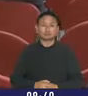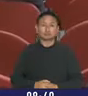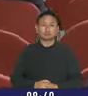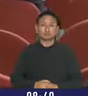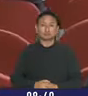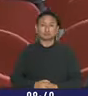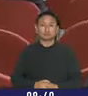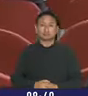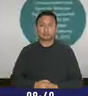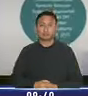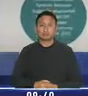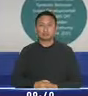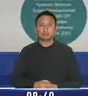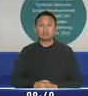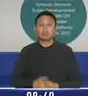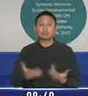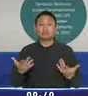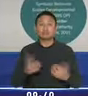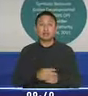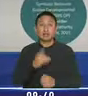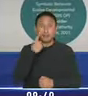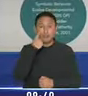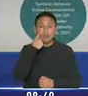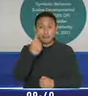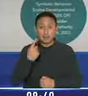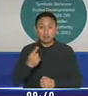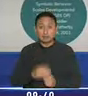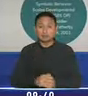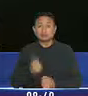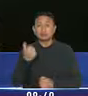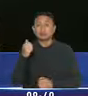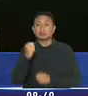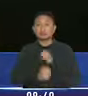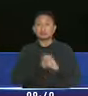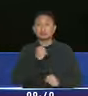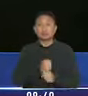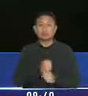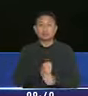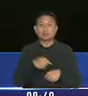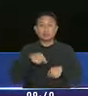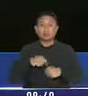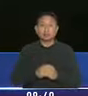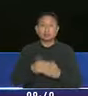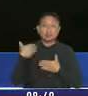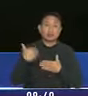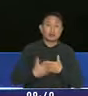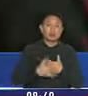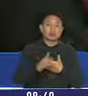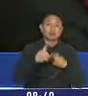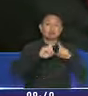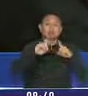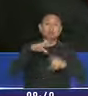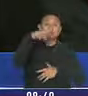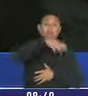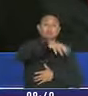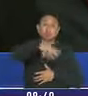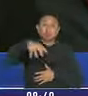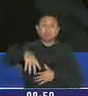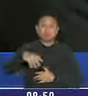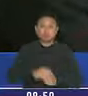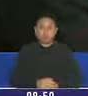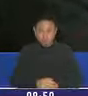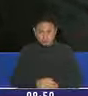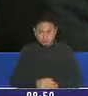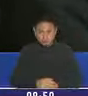El instrumento de tamizaje es el resultado investigativo de 10 años. Se extendió en un recorrido por varias provincias de las cuatro regiones